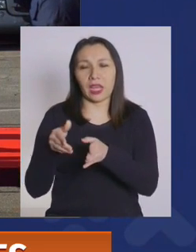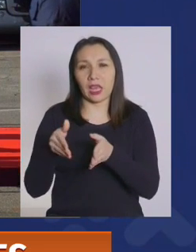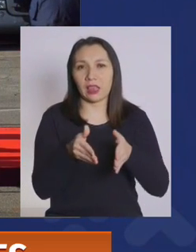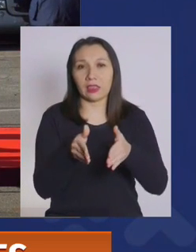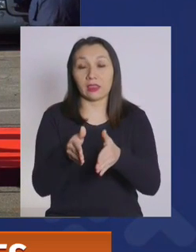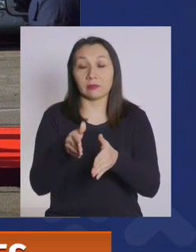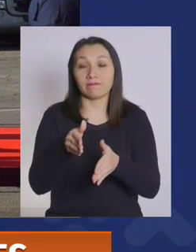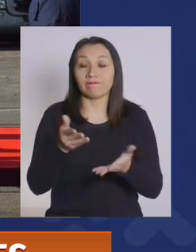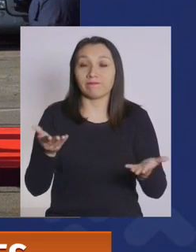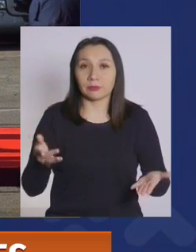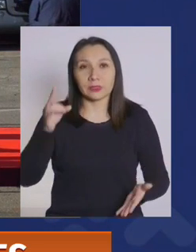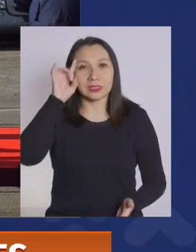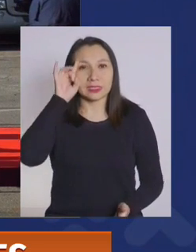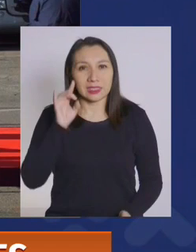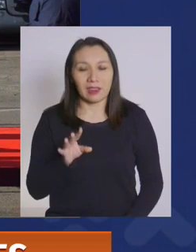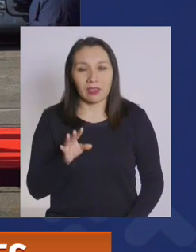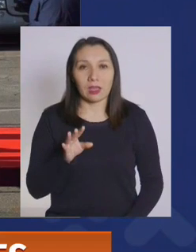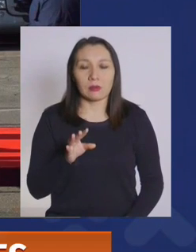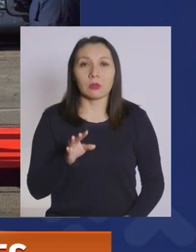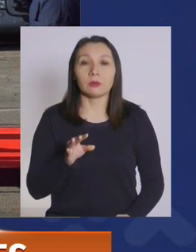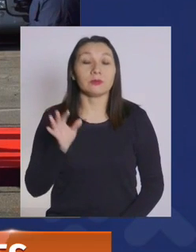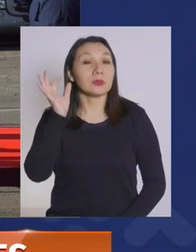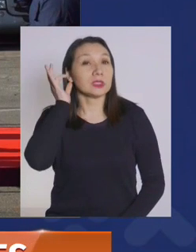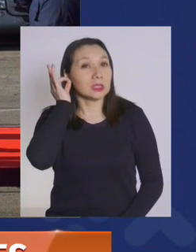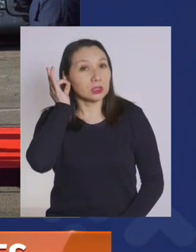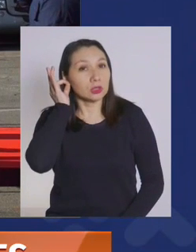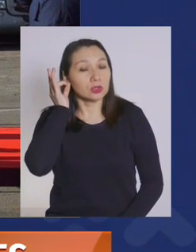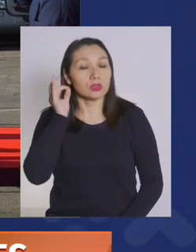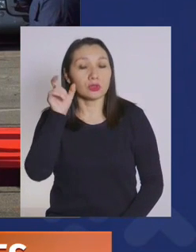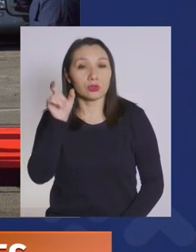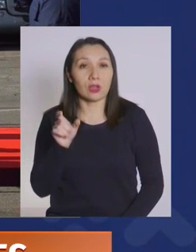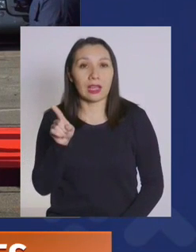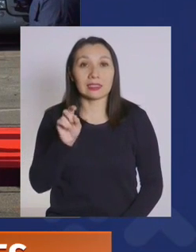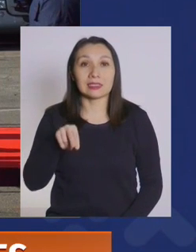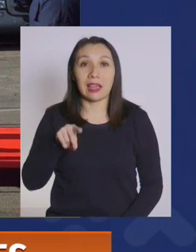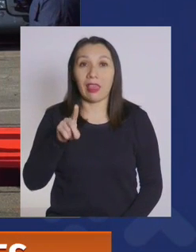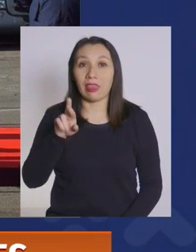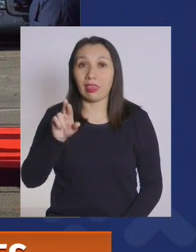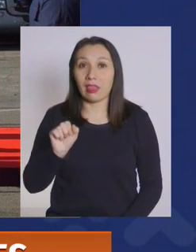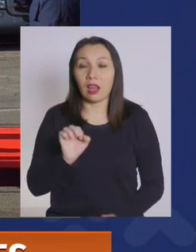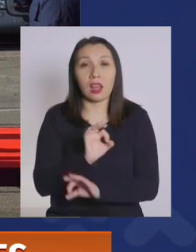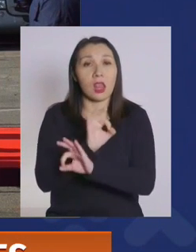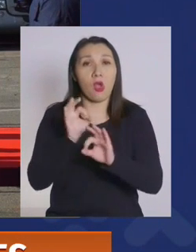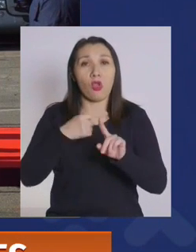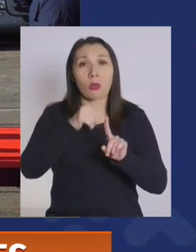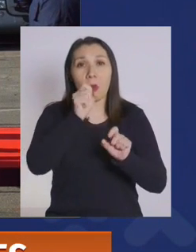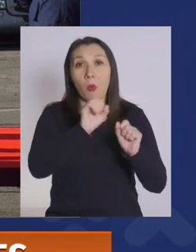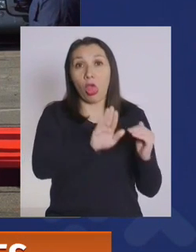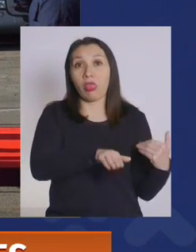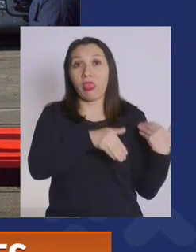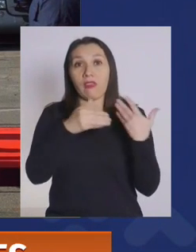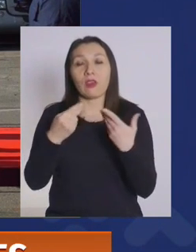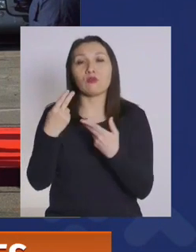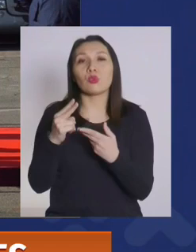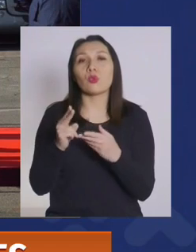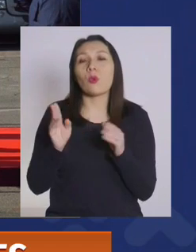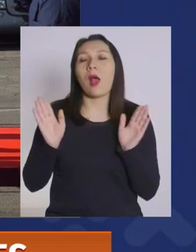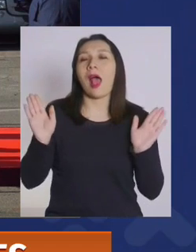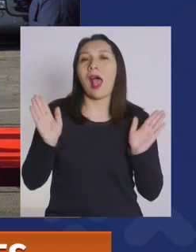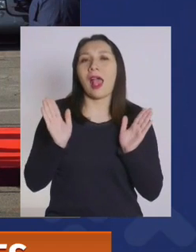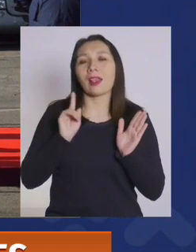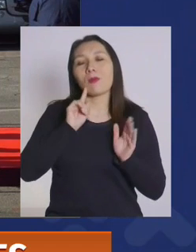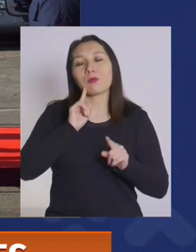Sabemos que a la señora Sandra nadie le va a poder devolver a su ángel, como él